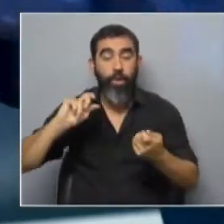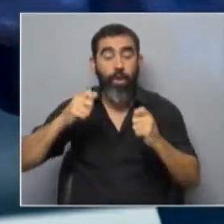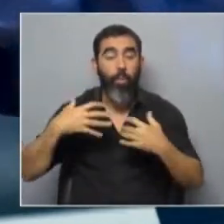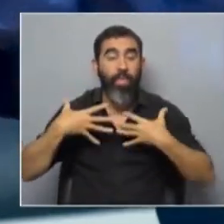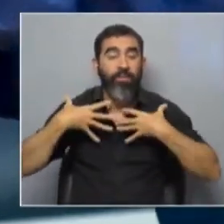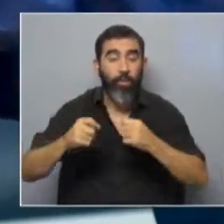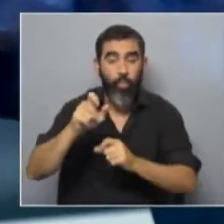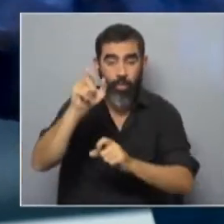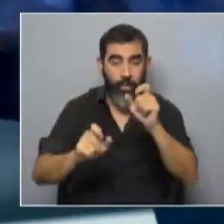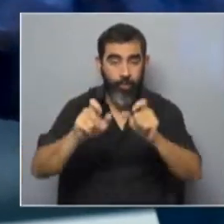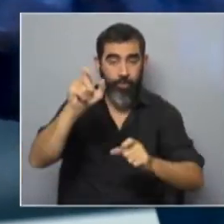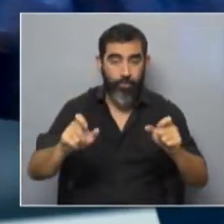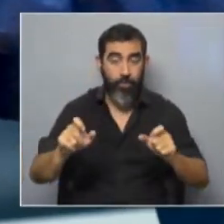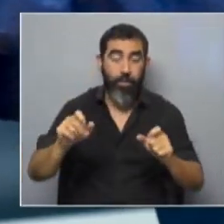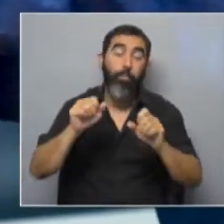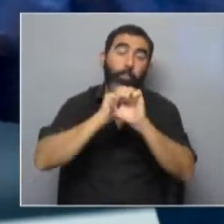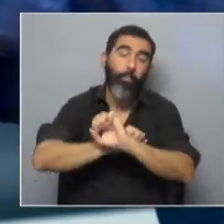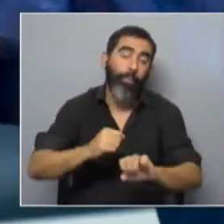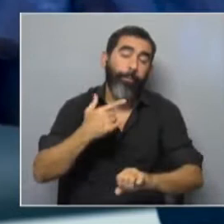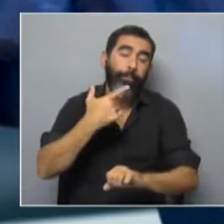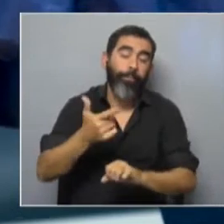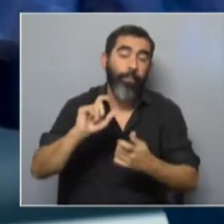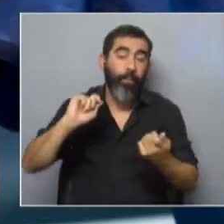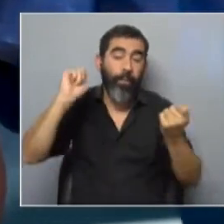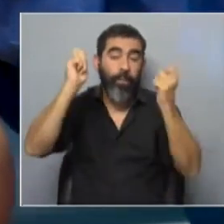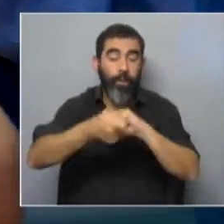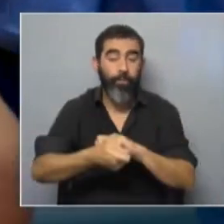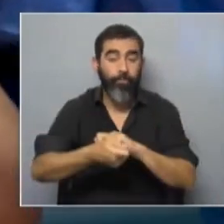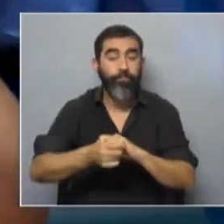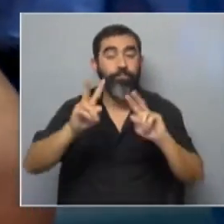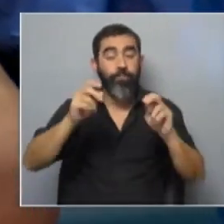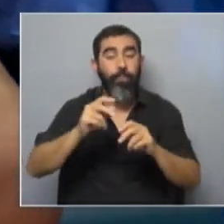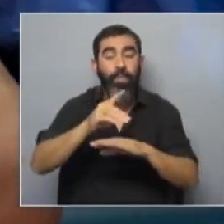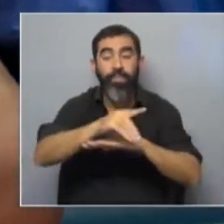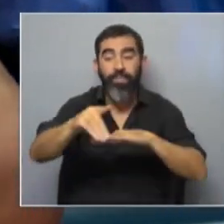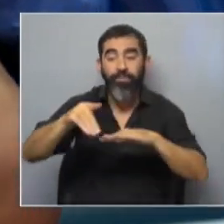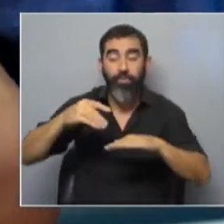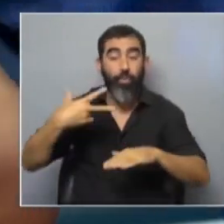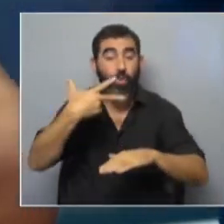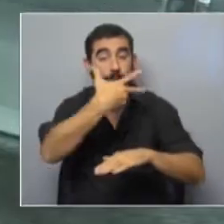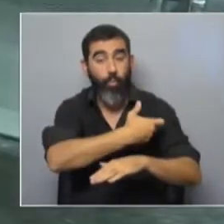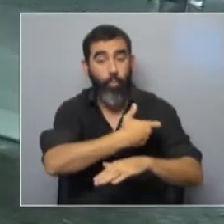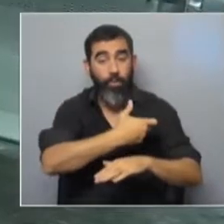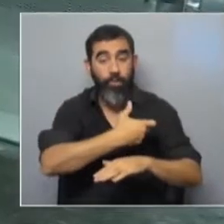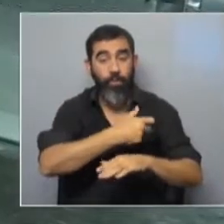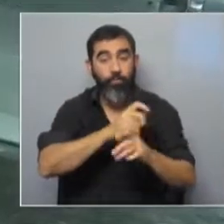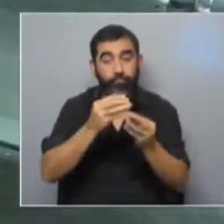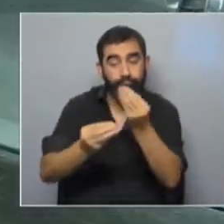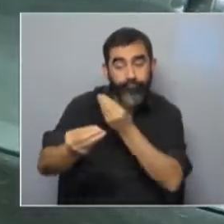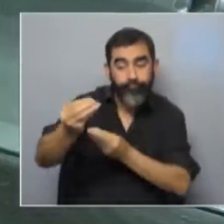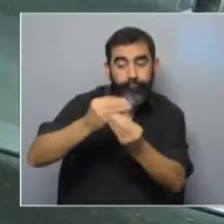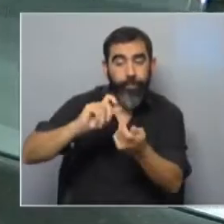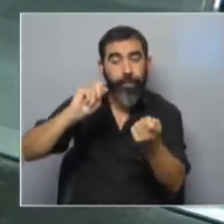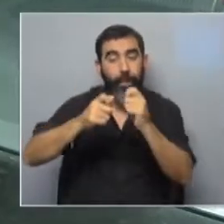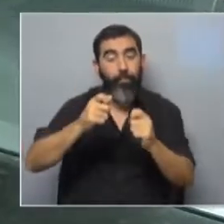personas. Puede haber cambios que tengan que ver con el diseño de las vacunas y que pueda haber una sustitución